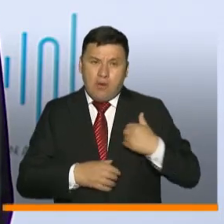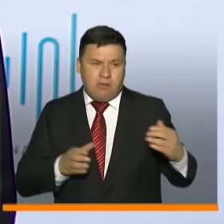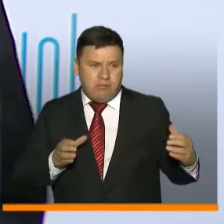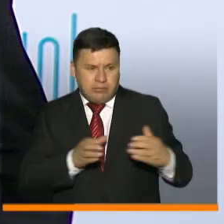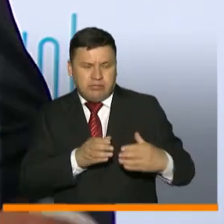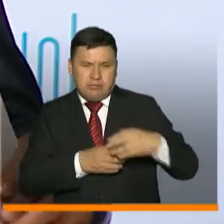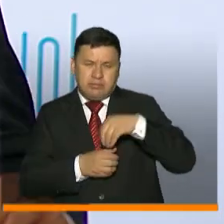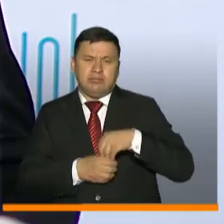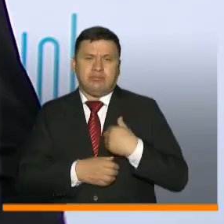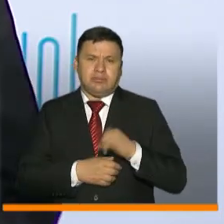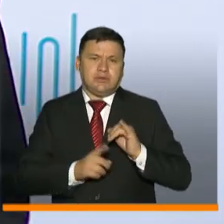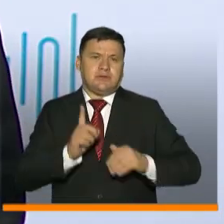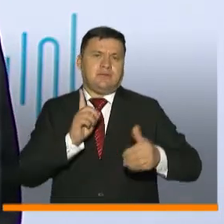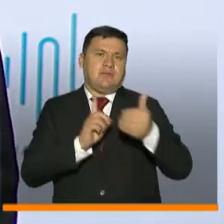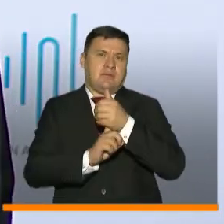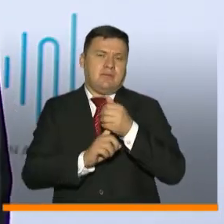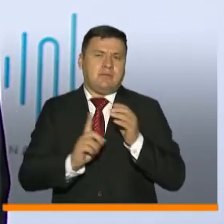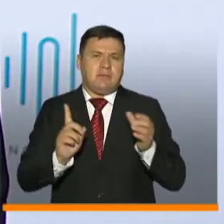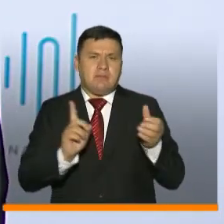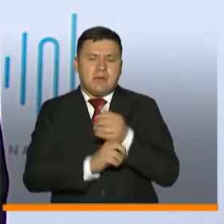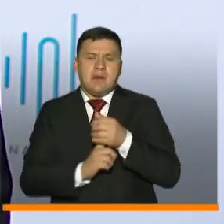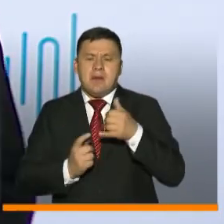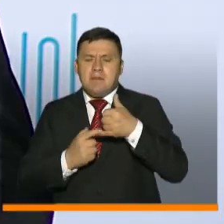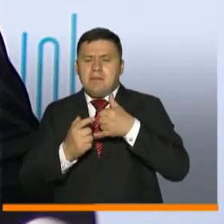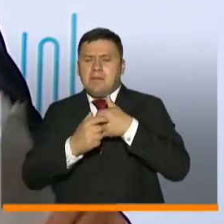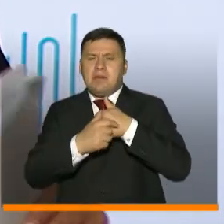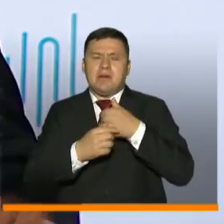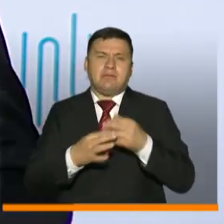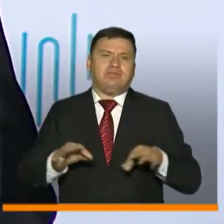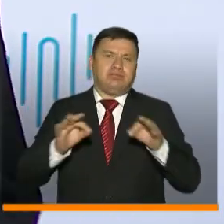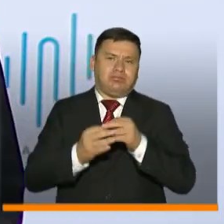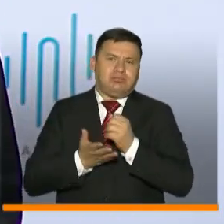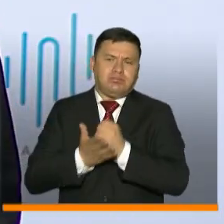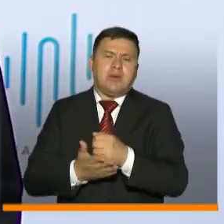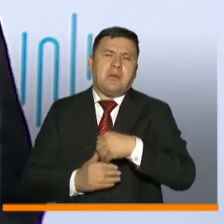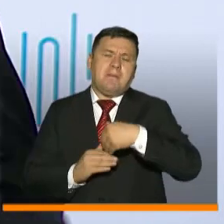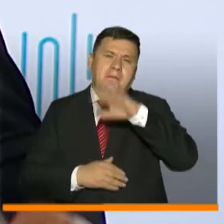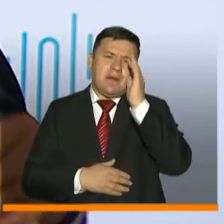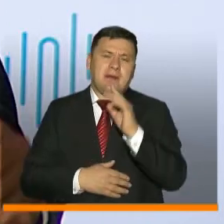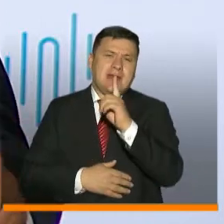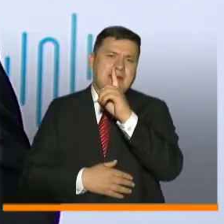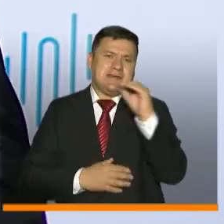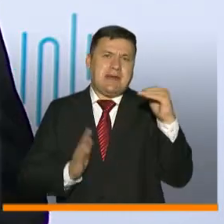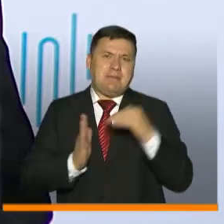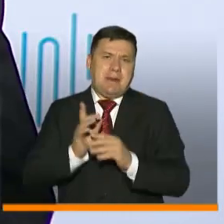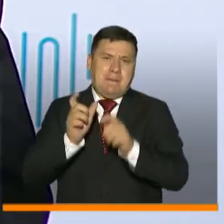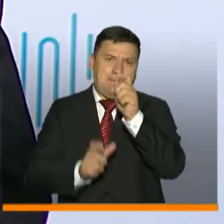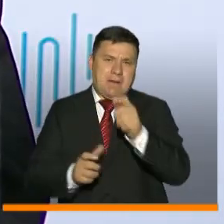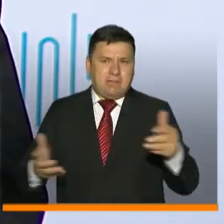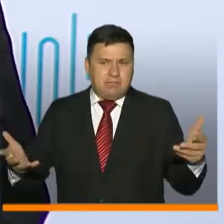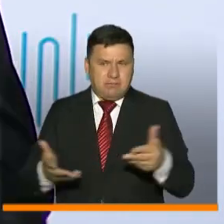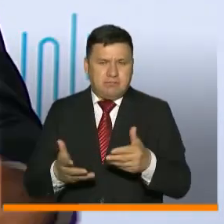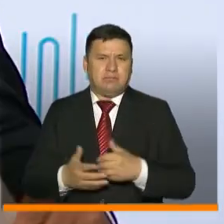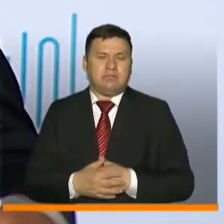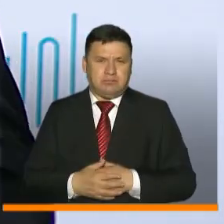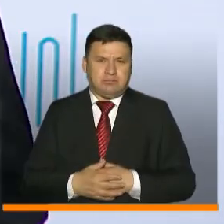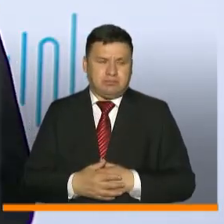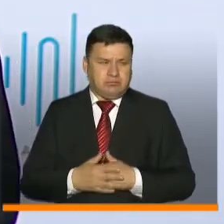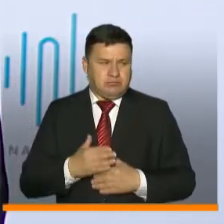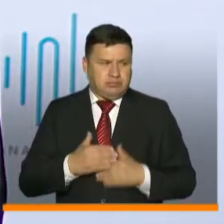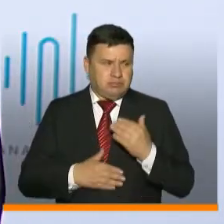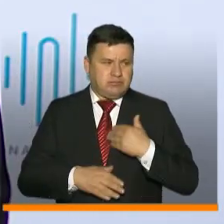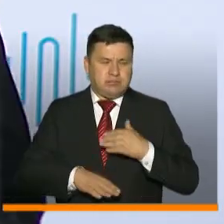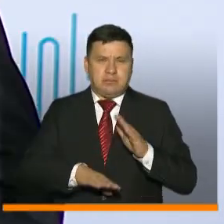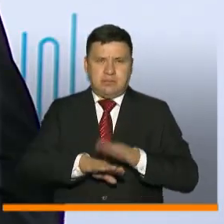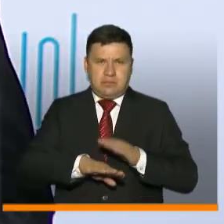Adolescencia, hemos logrado llegar a lugares más importantes beneficiando a más de 100.000 personas. Desde aquí